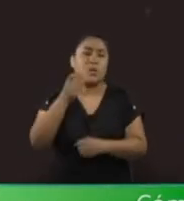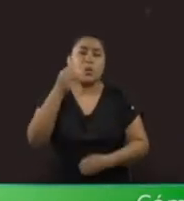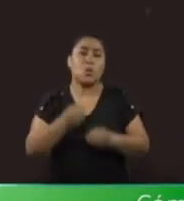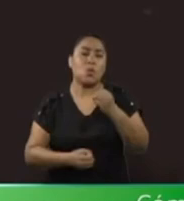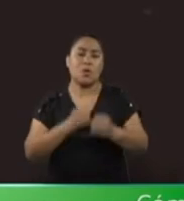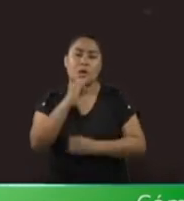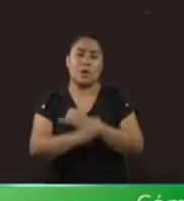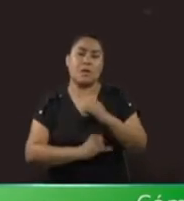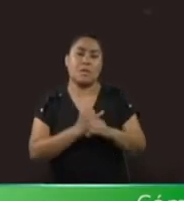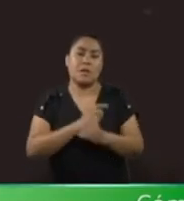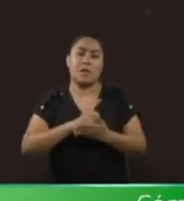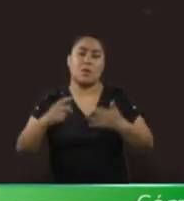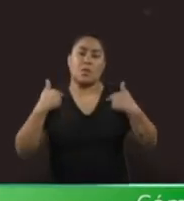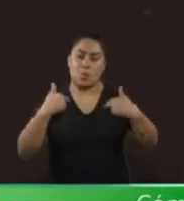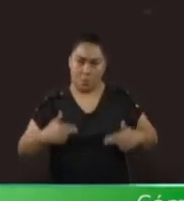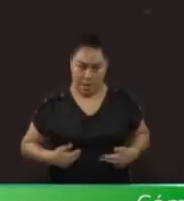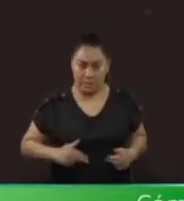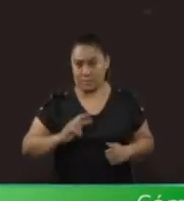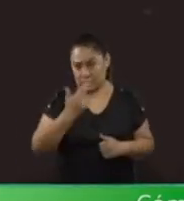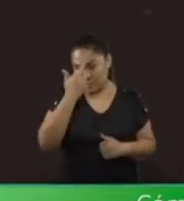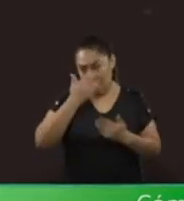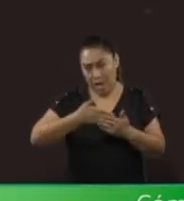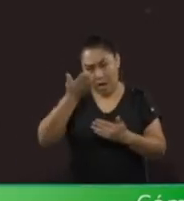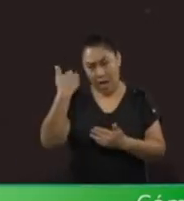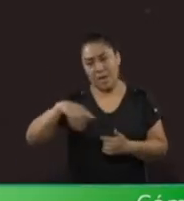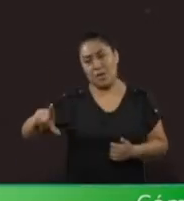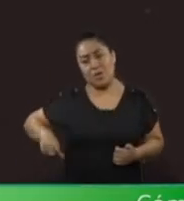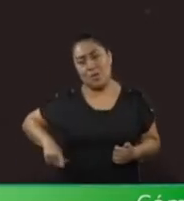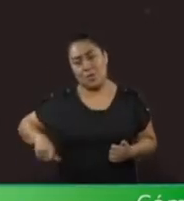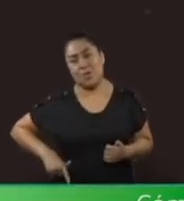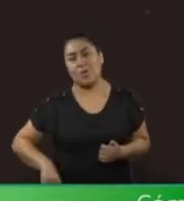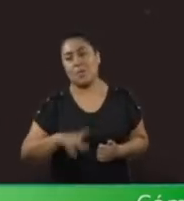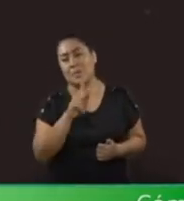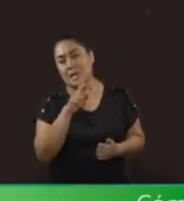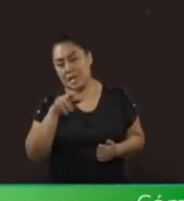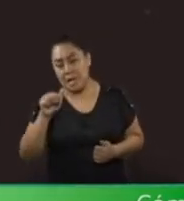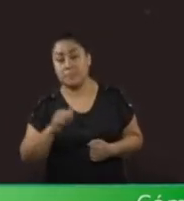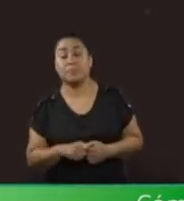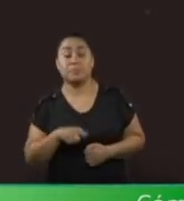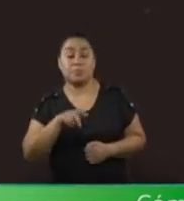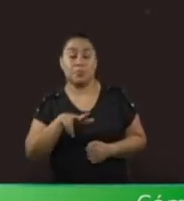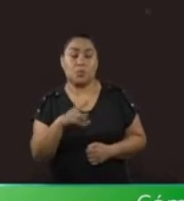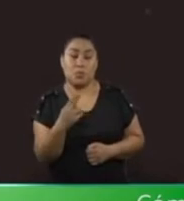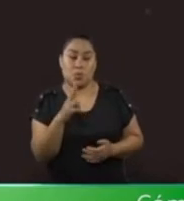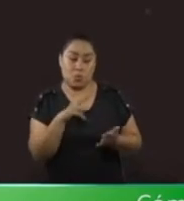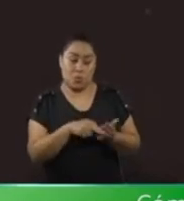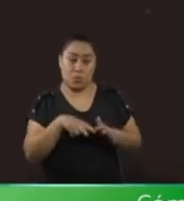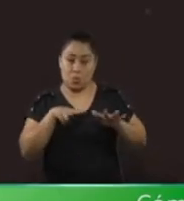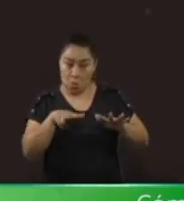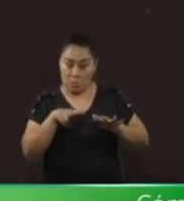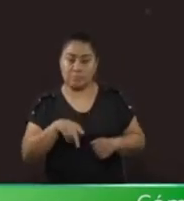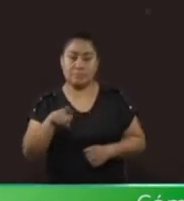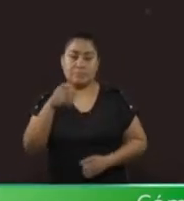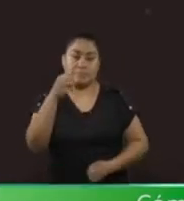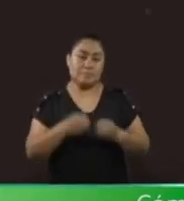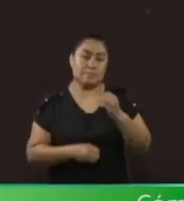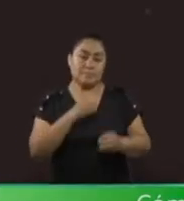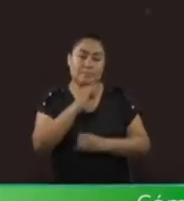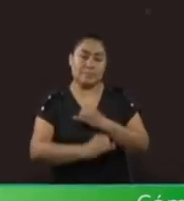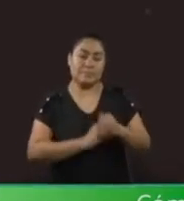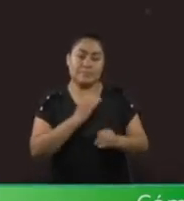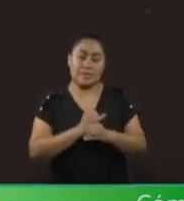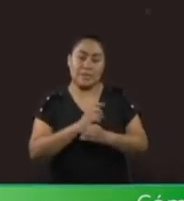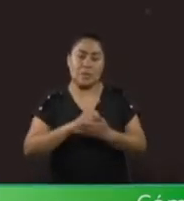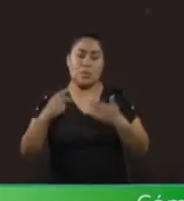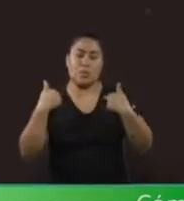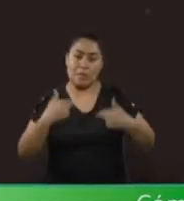Derechos Humanos, como lo fue en el gobierno de Peña y los anteriores. El 28 de noviembre de 2018, la Corte Interamericana de Derechos Humanos